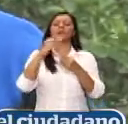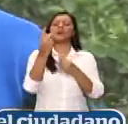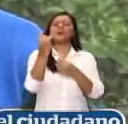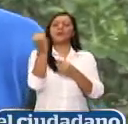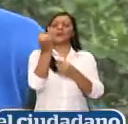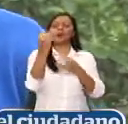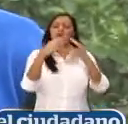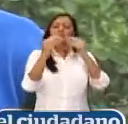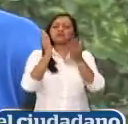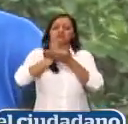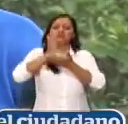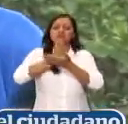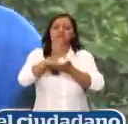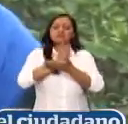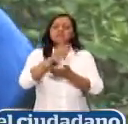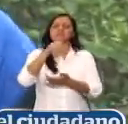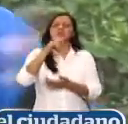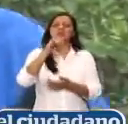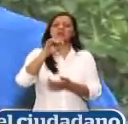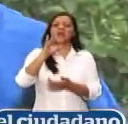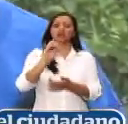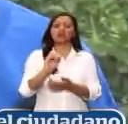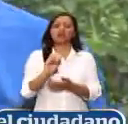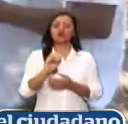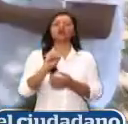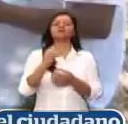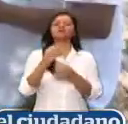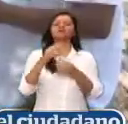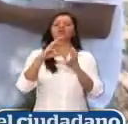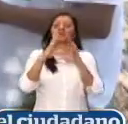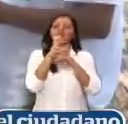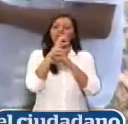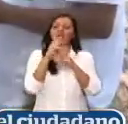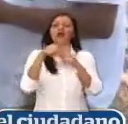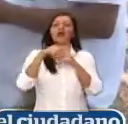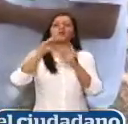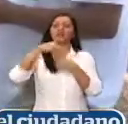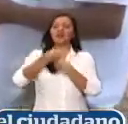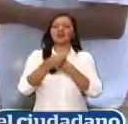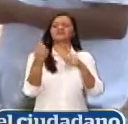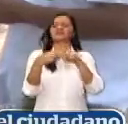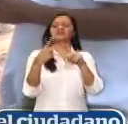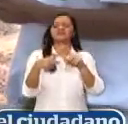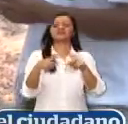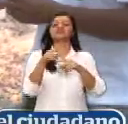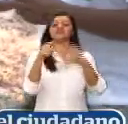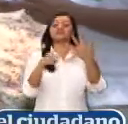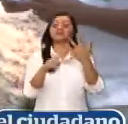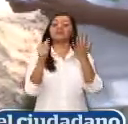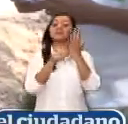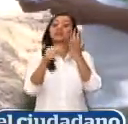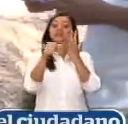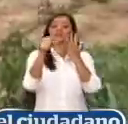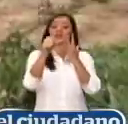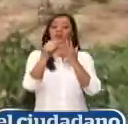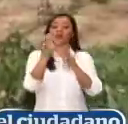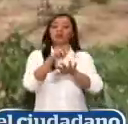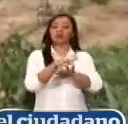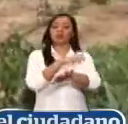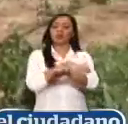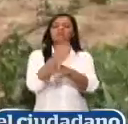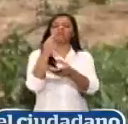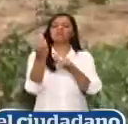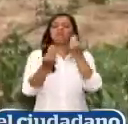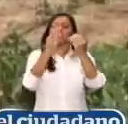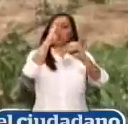cosa de siempre la siembra ciclo largo o el ciclo corto el maga de busca con este tipo de proyectos agroecológicos mejorar los